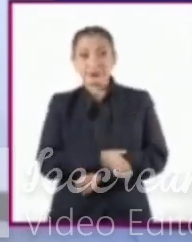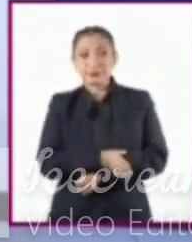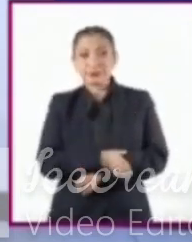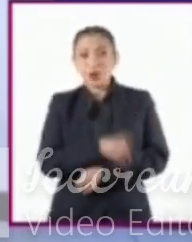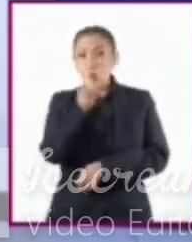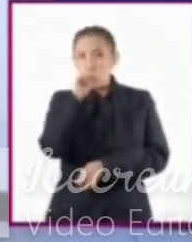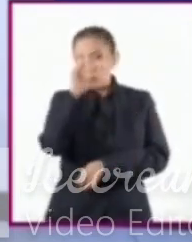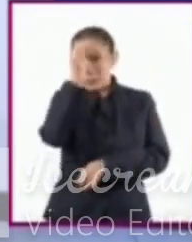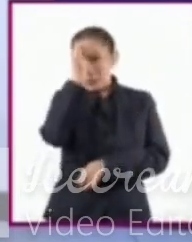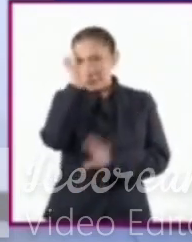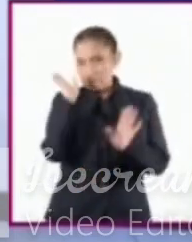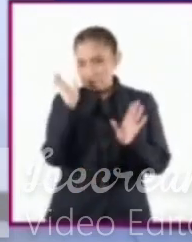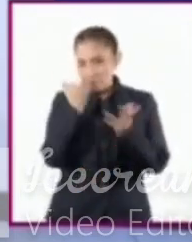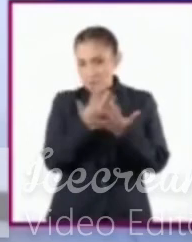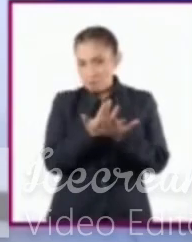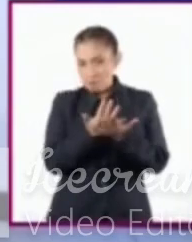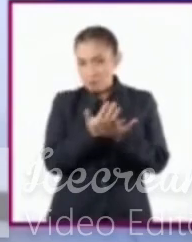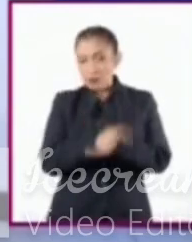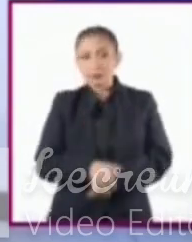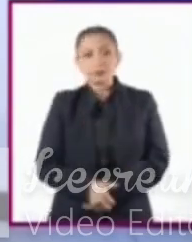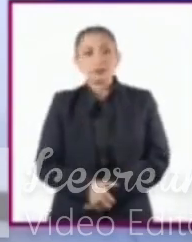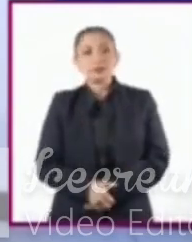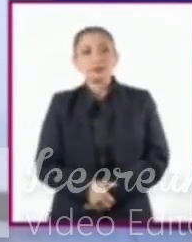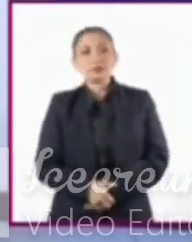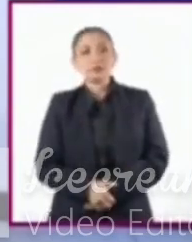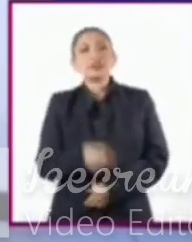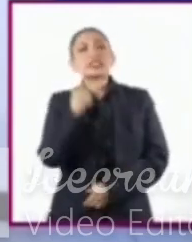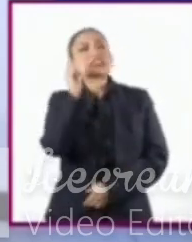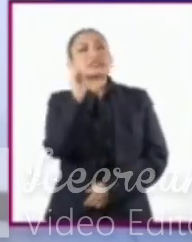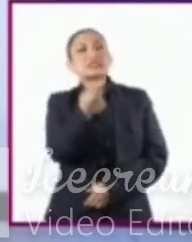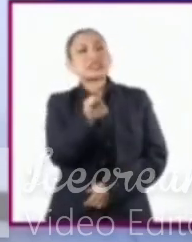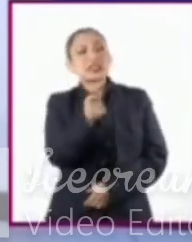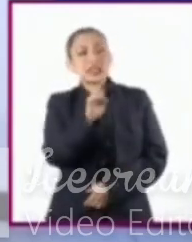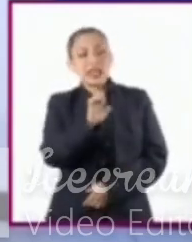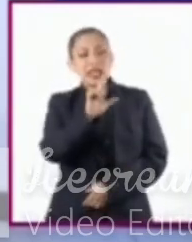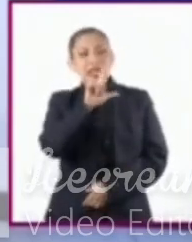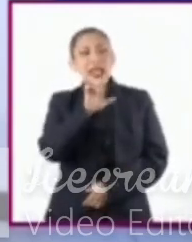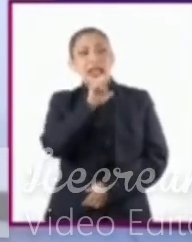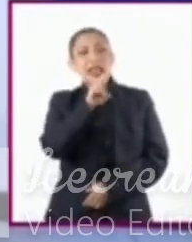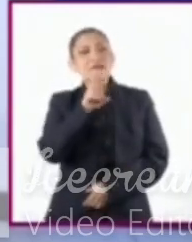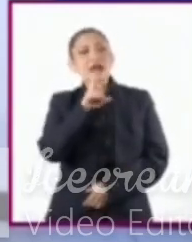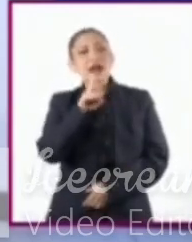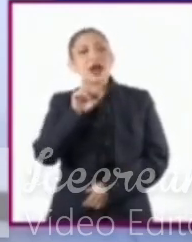Consideremos un momento. ¿Qué es lo que significa elevar al cuadrado?